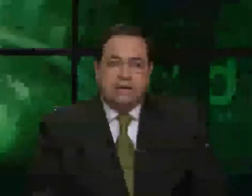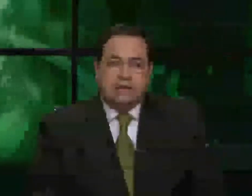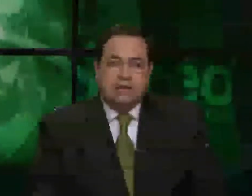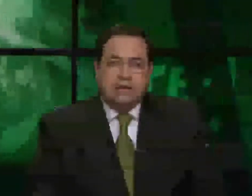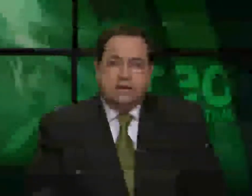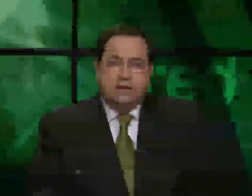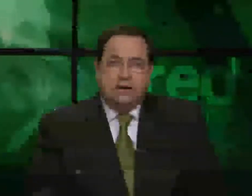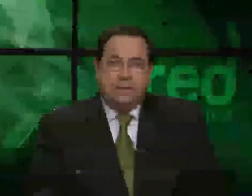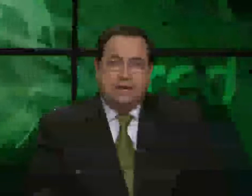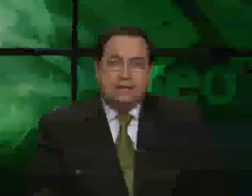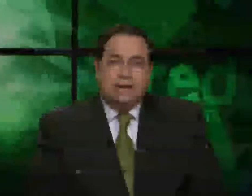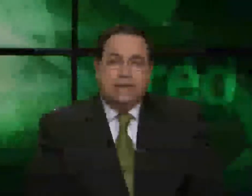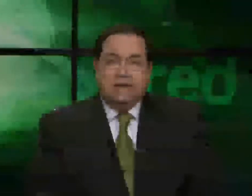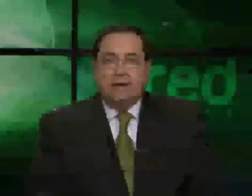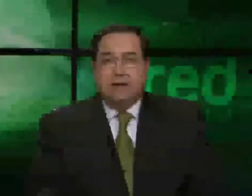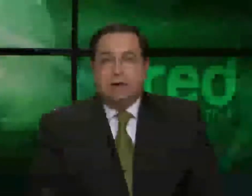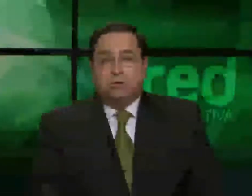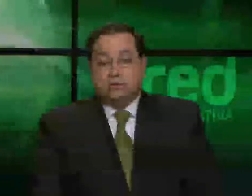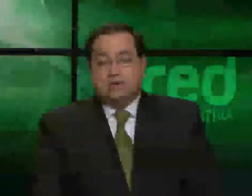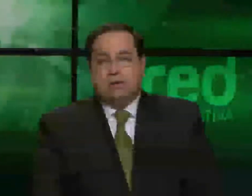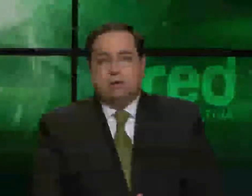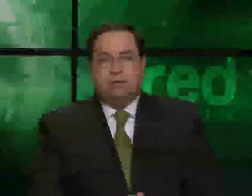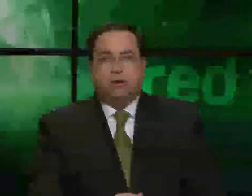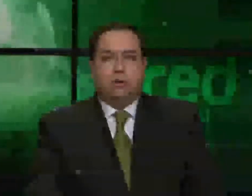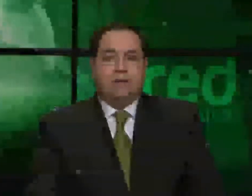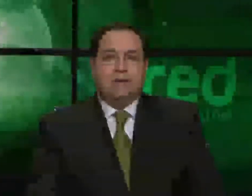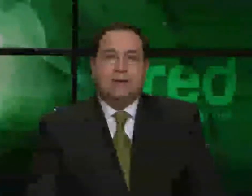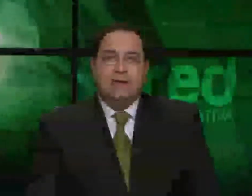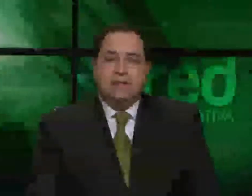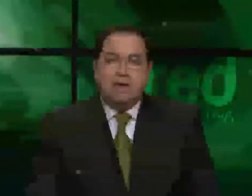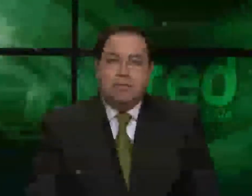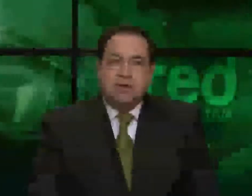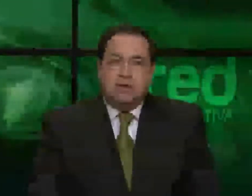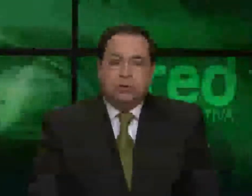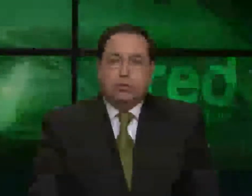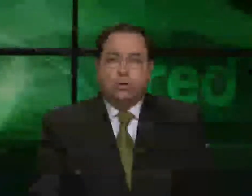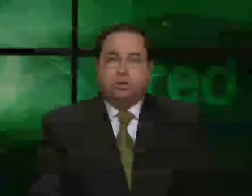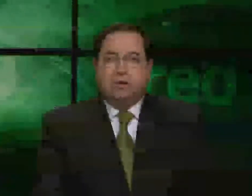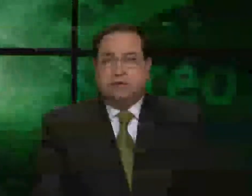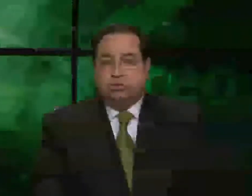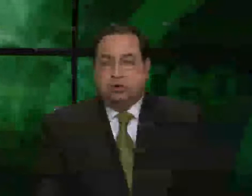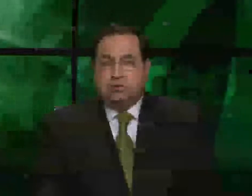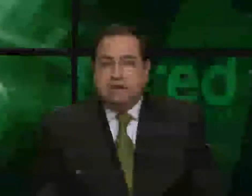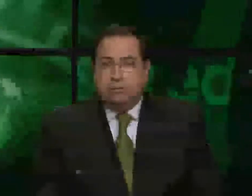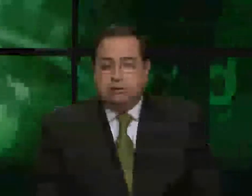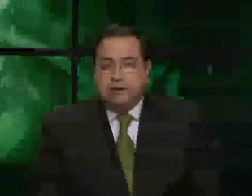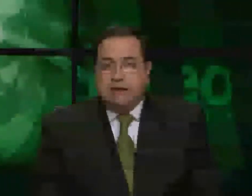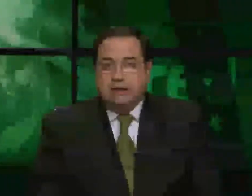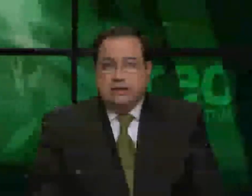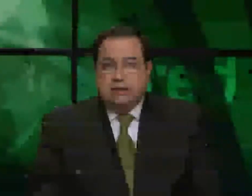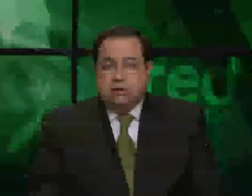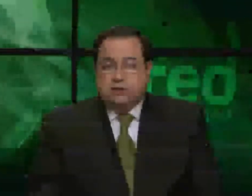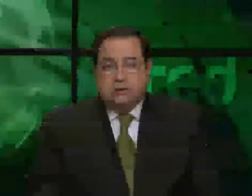nuestro país de la variante Delta, conocida también como la variante India, y sobre todo la situación de la